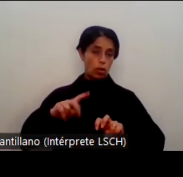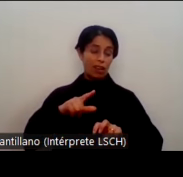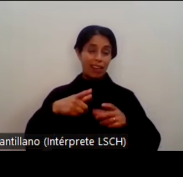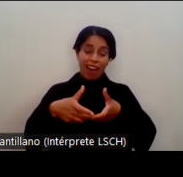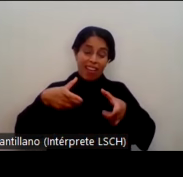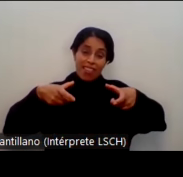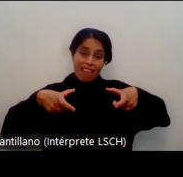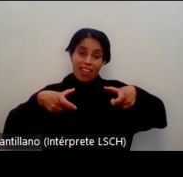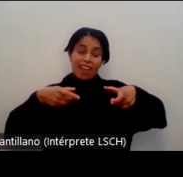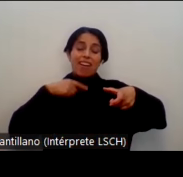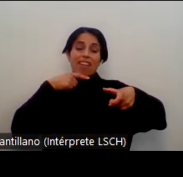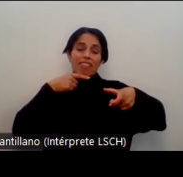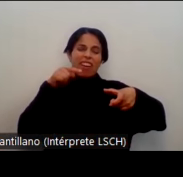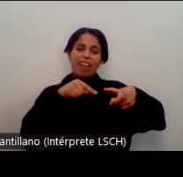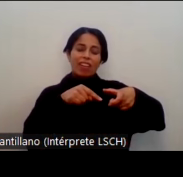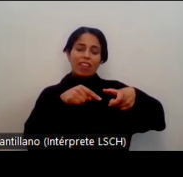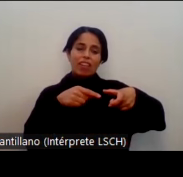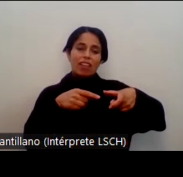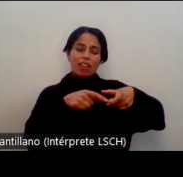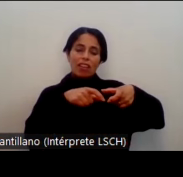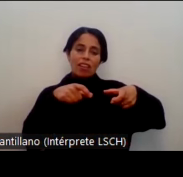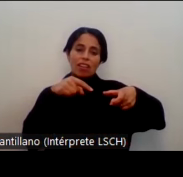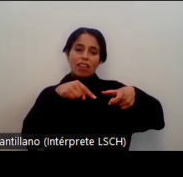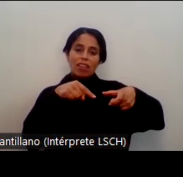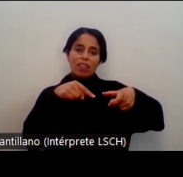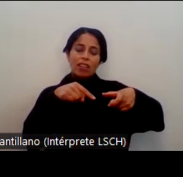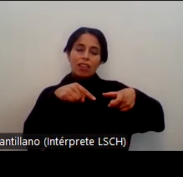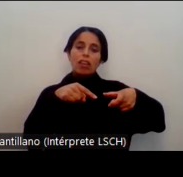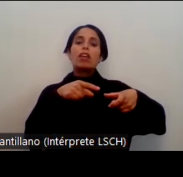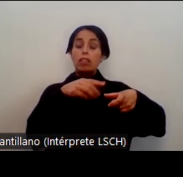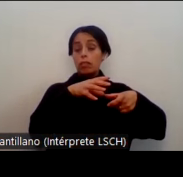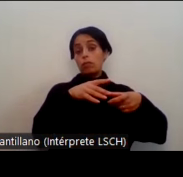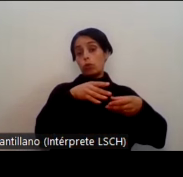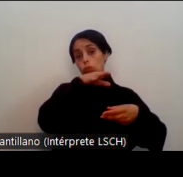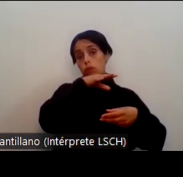tableta era parte del complejo alucinógeno.